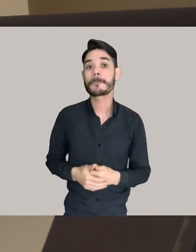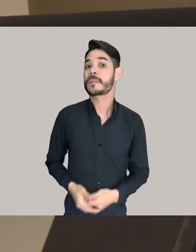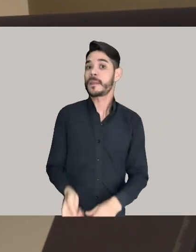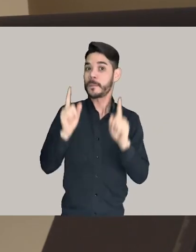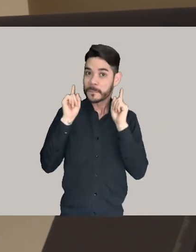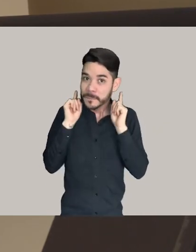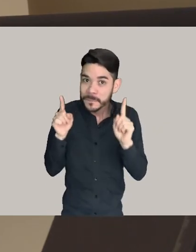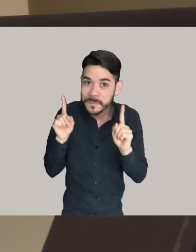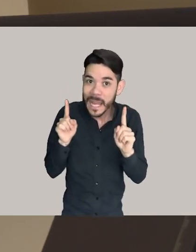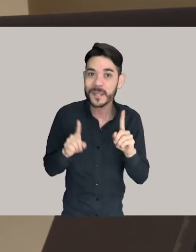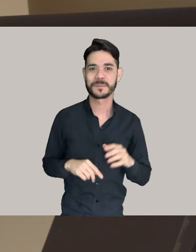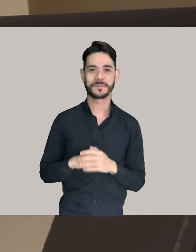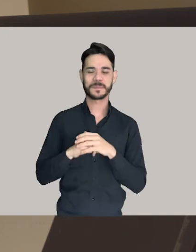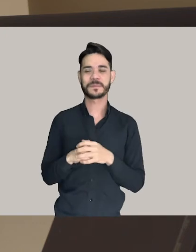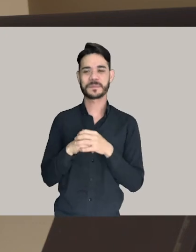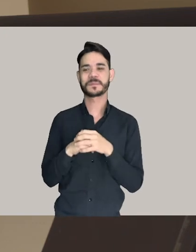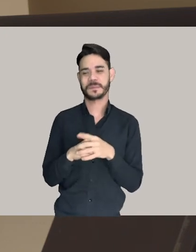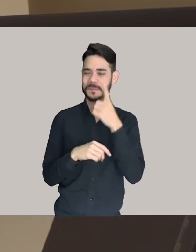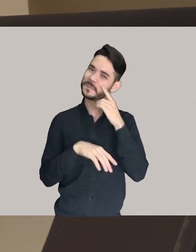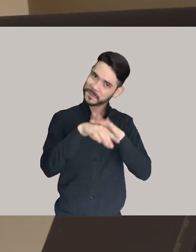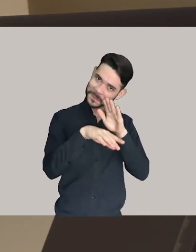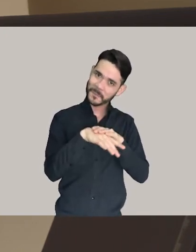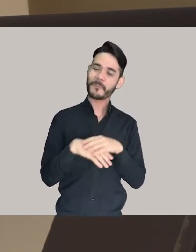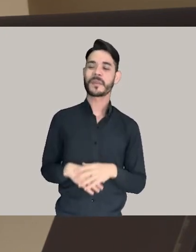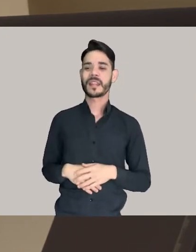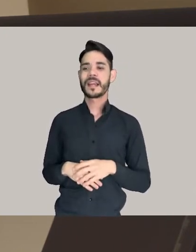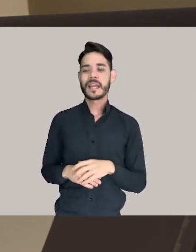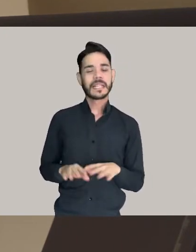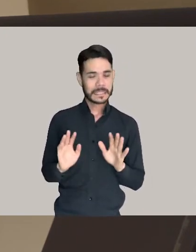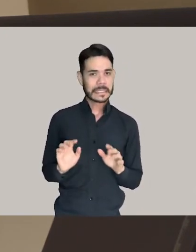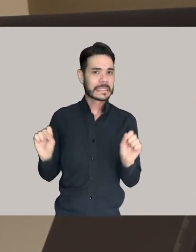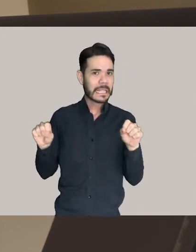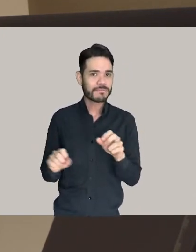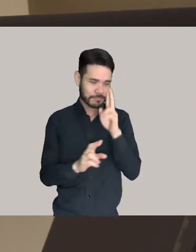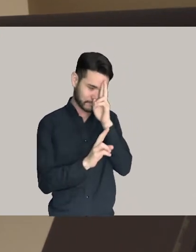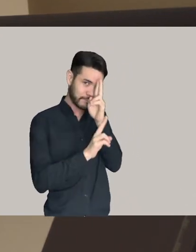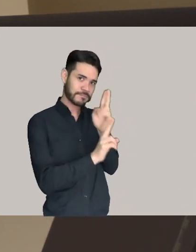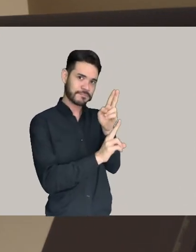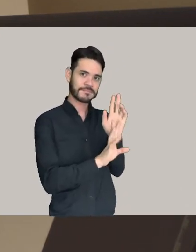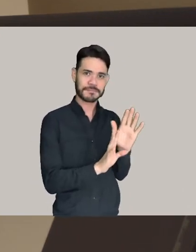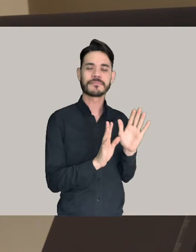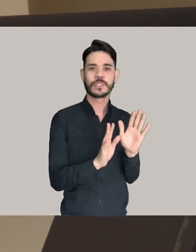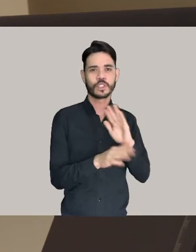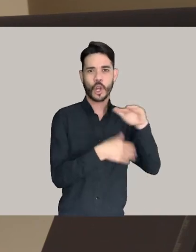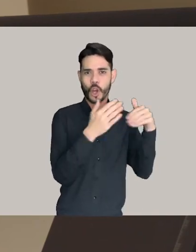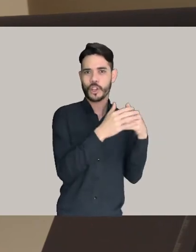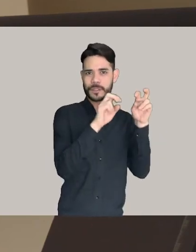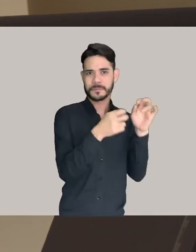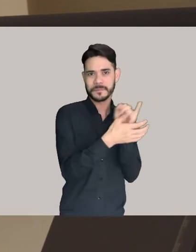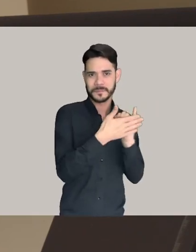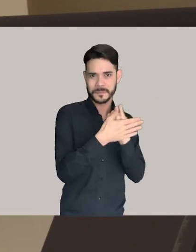digital. Sin embargo, insisto, se respetó mucho toda